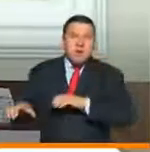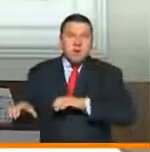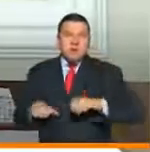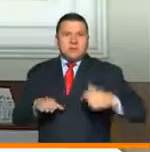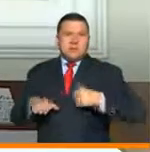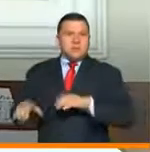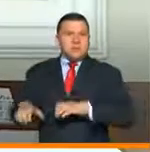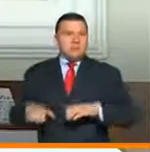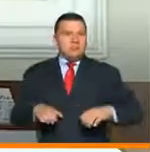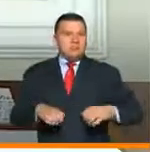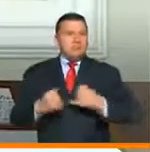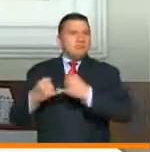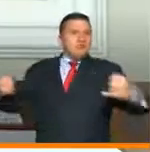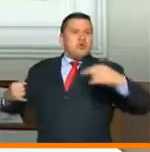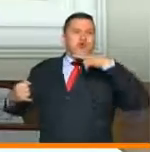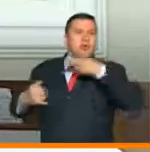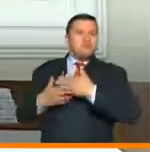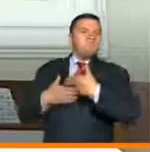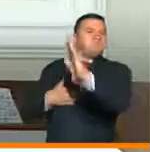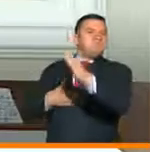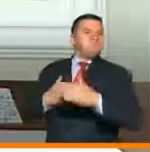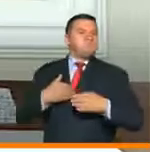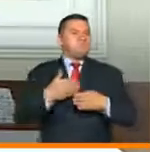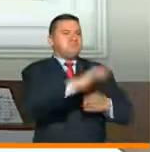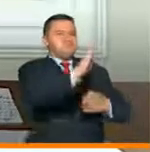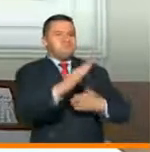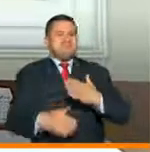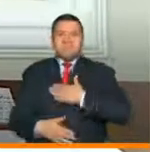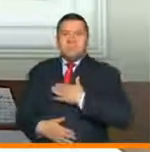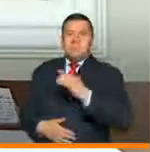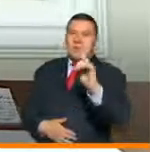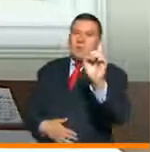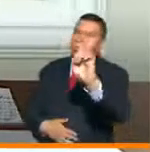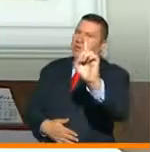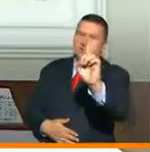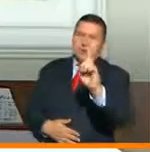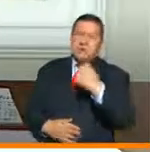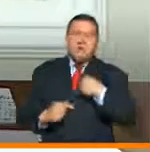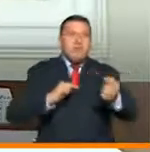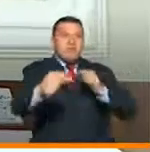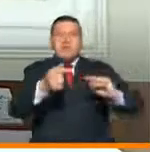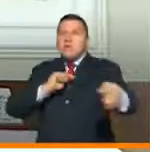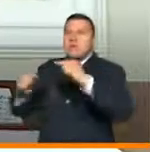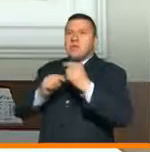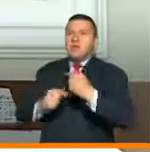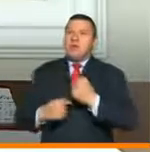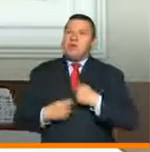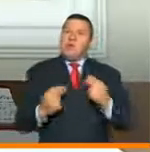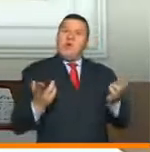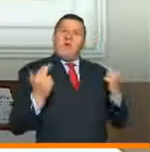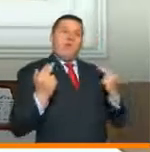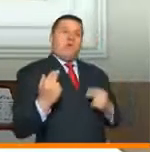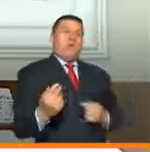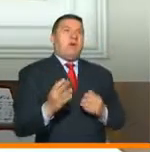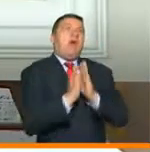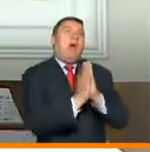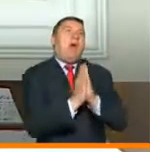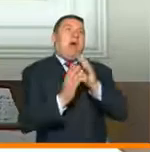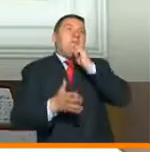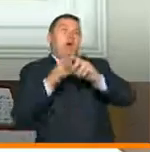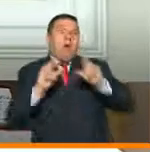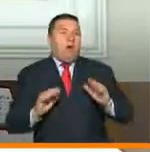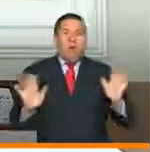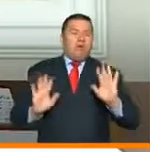tener ni líneas rojas ni mucho menos de llegar a esta discusión ni con arrogancia ni con preconcepciones